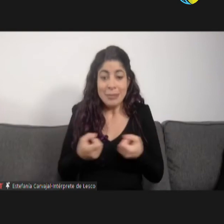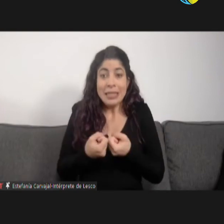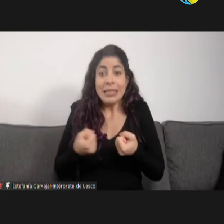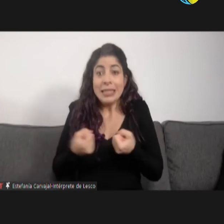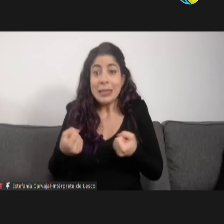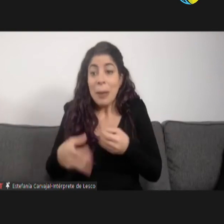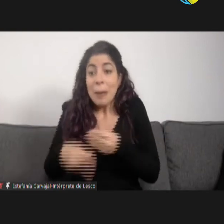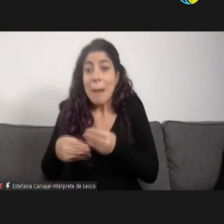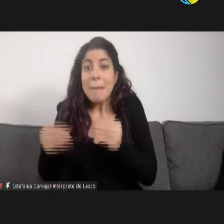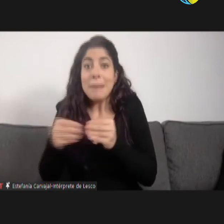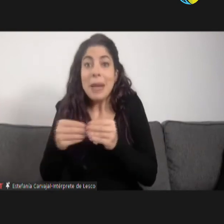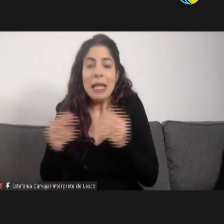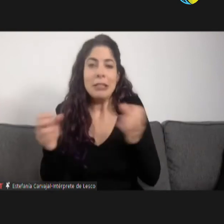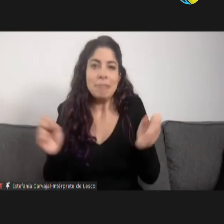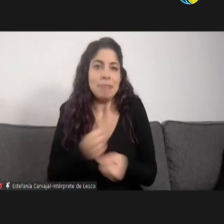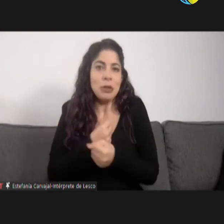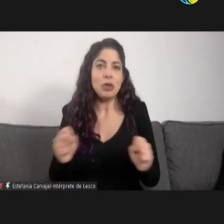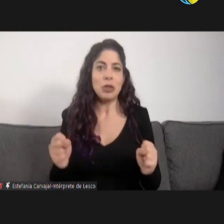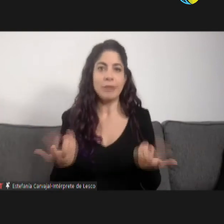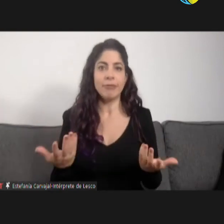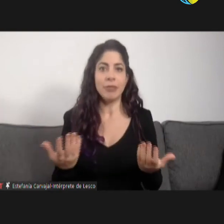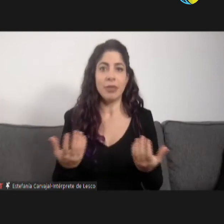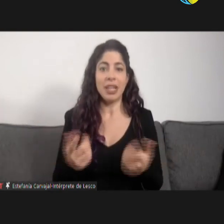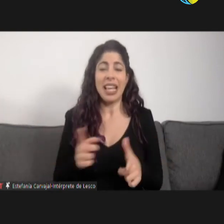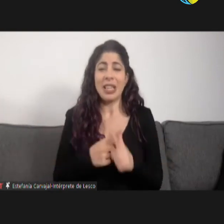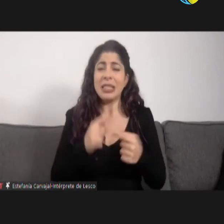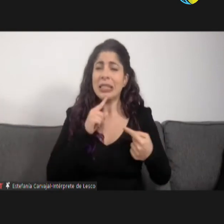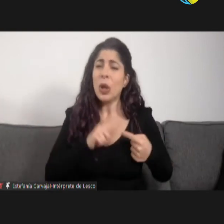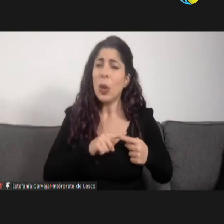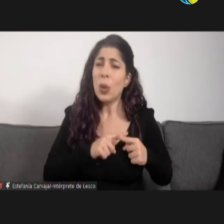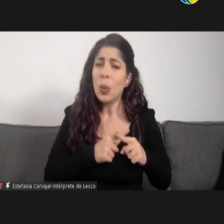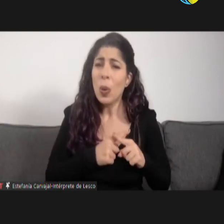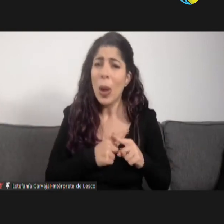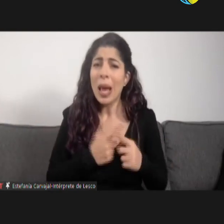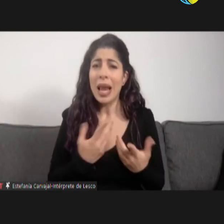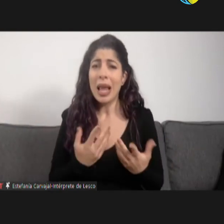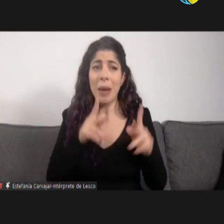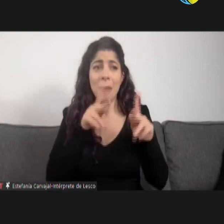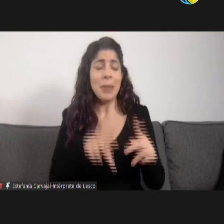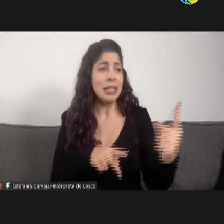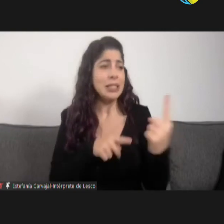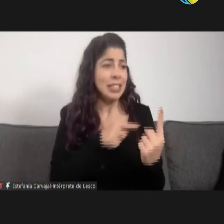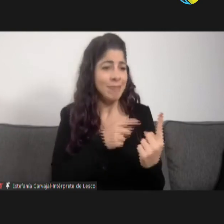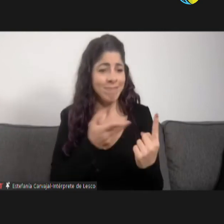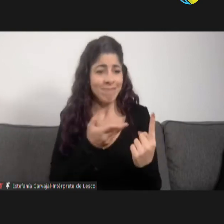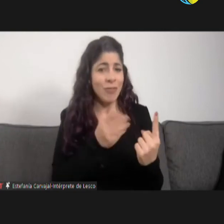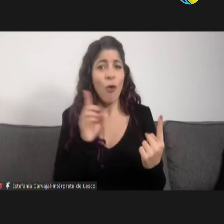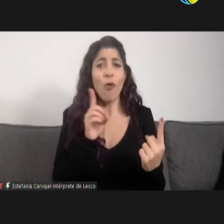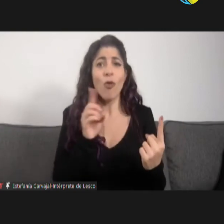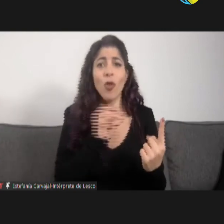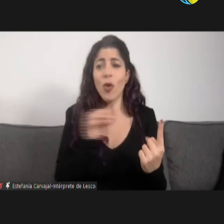Es doloroso tener que tomar las decisiones de a dónde se asigna un paciente.